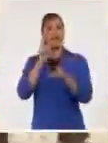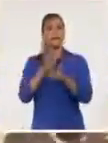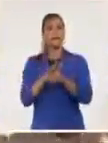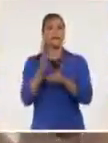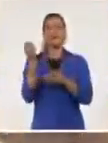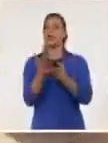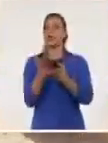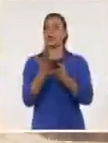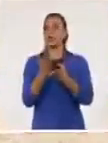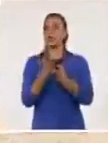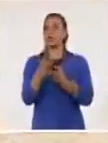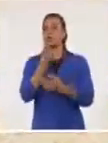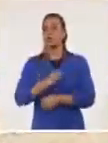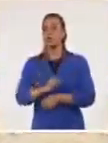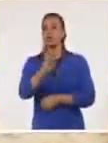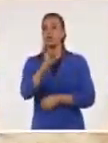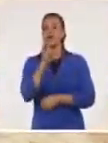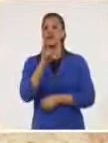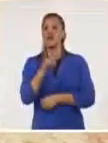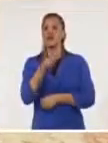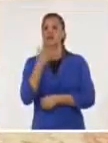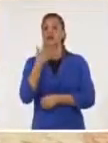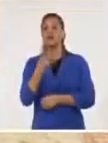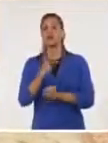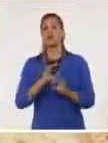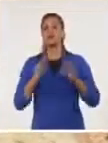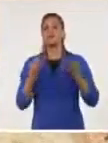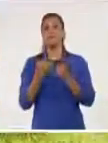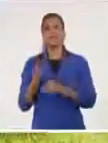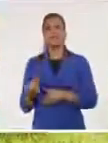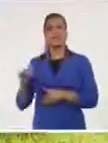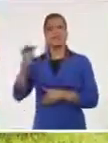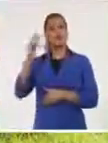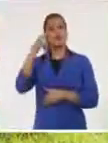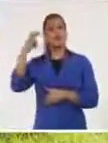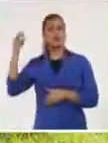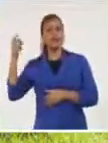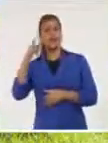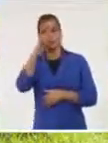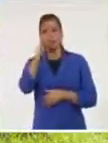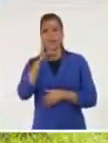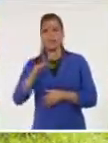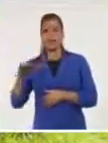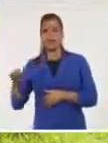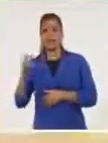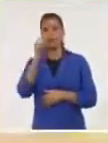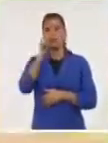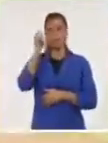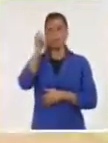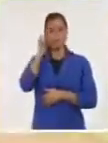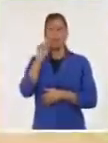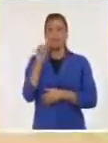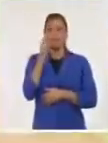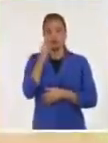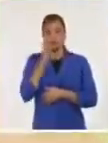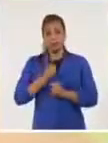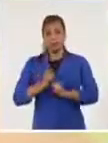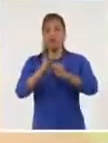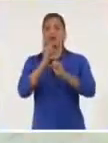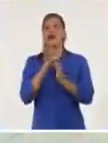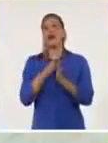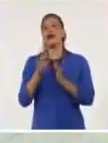garantía para la preparación de la familia en el desarrollo de habilidades a niños y niñas desde el primer año de vida hasta la